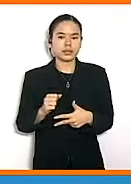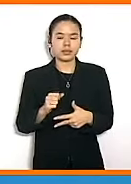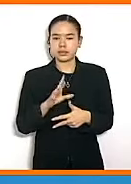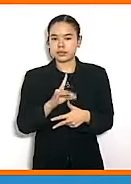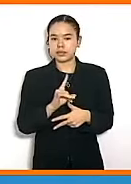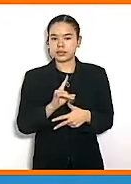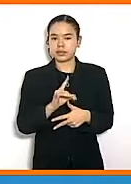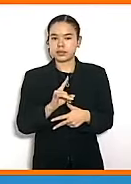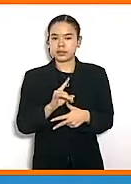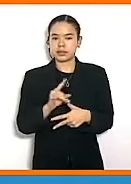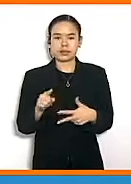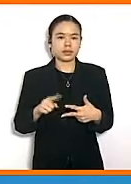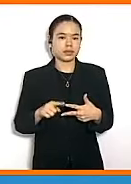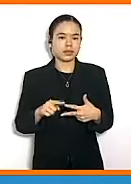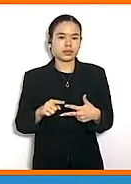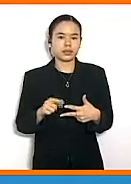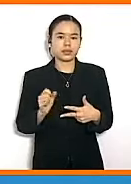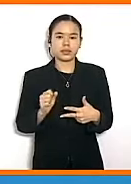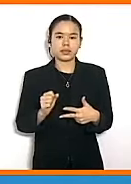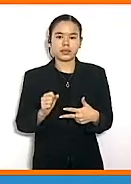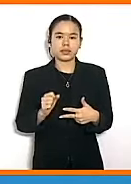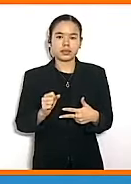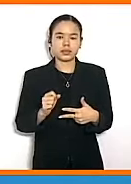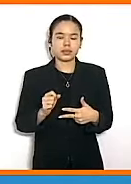18, segundo número.